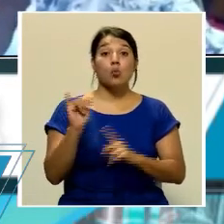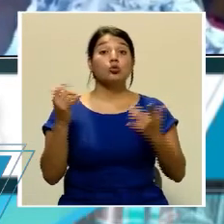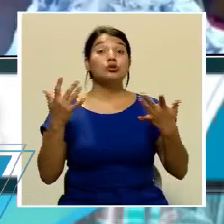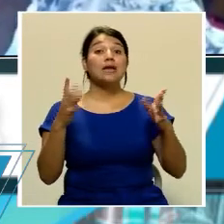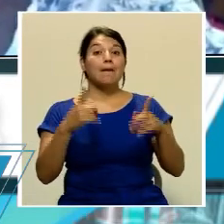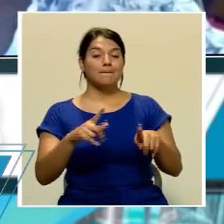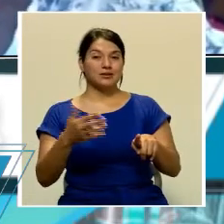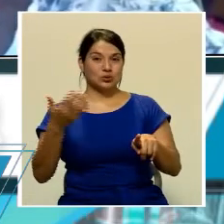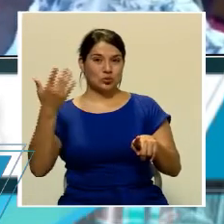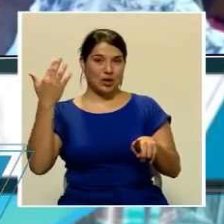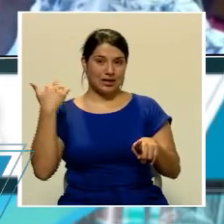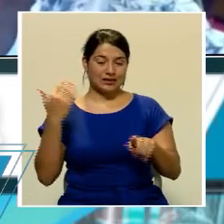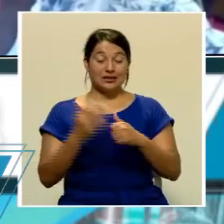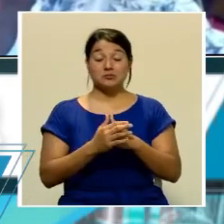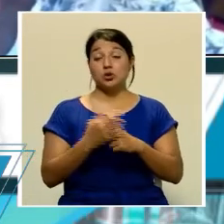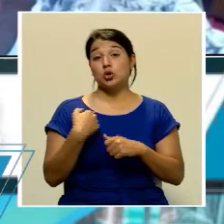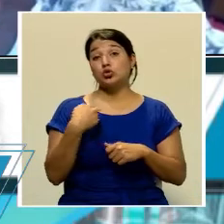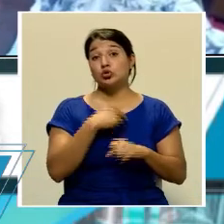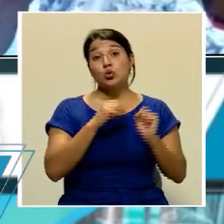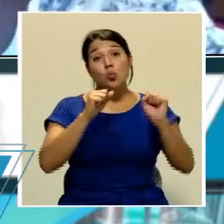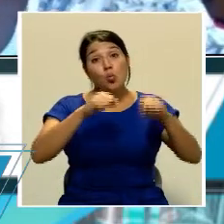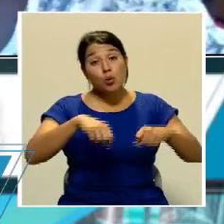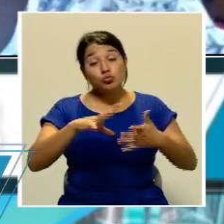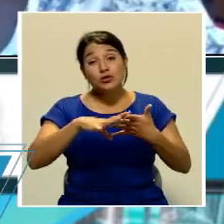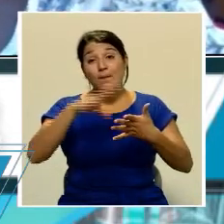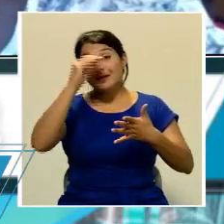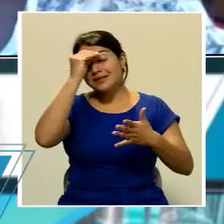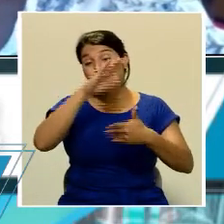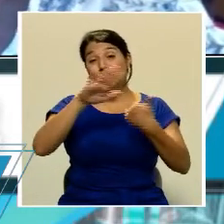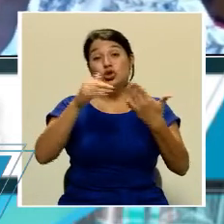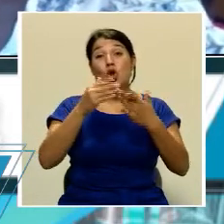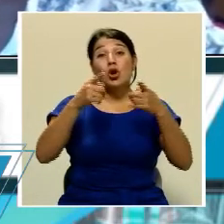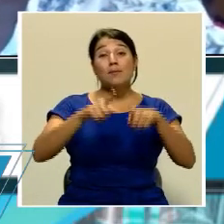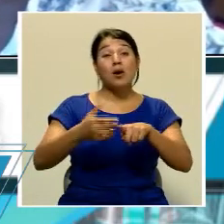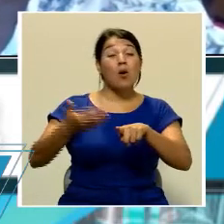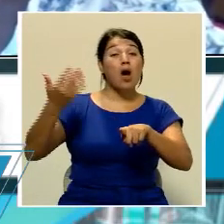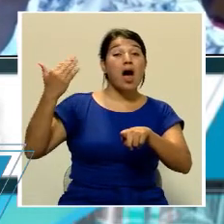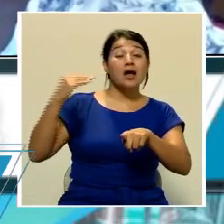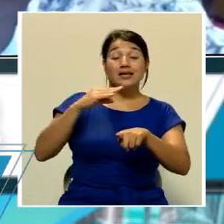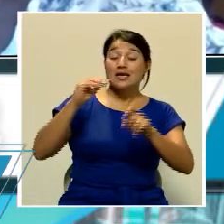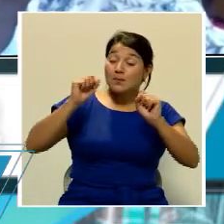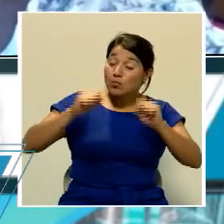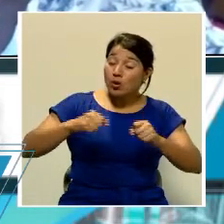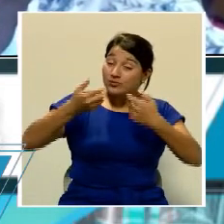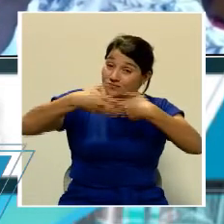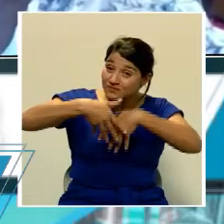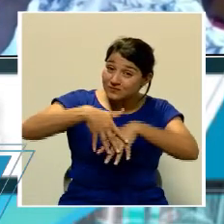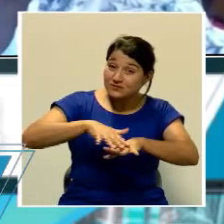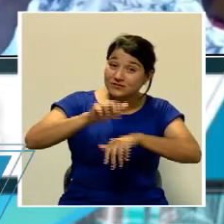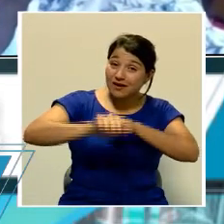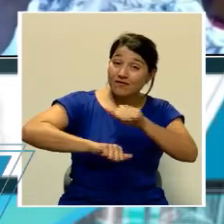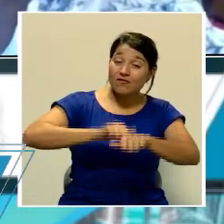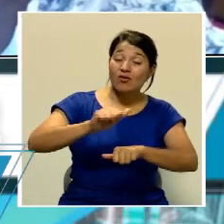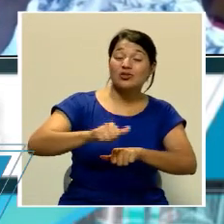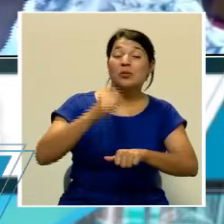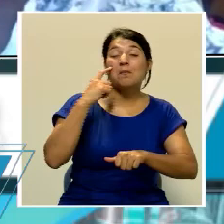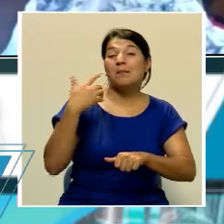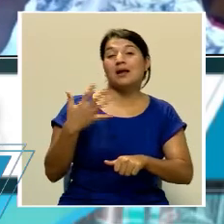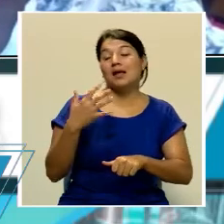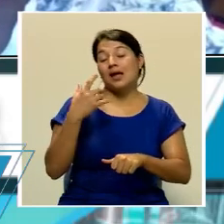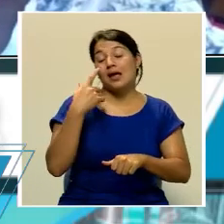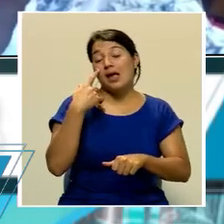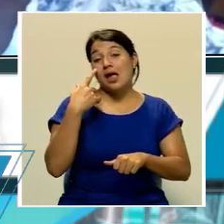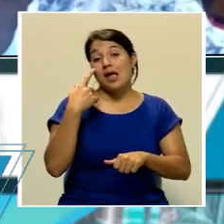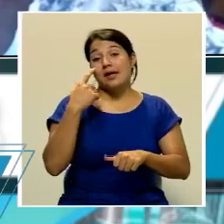en el pasado. Digamos que podríamos aprender de eso y articular, digamos, los esfuerzos y los intereses que tenemos